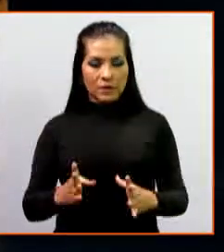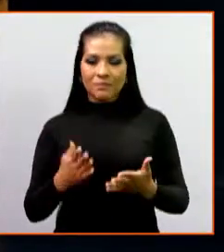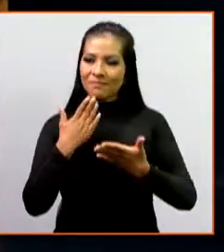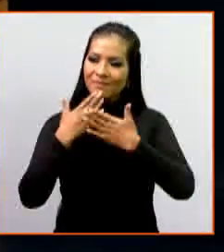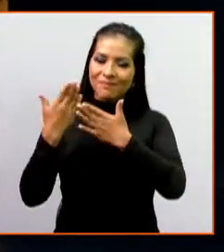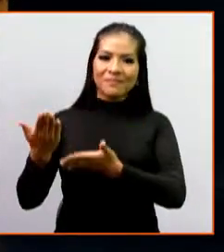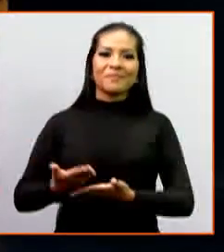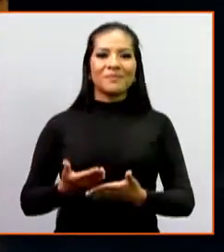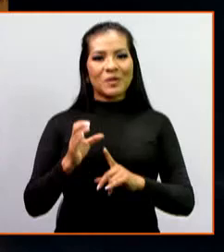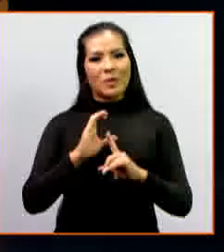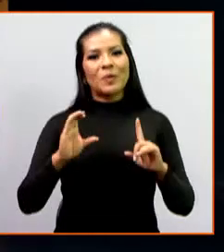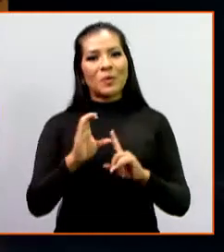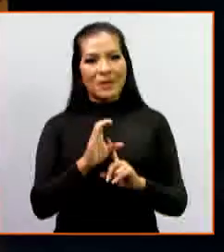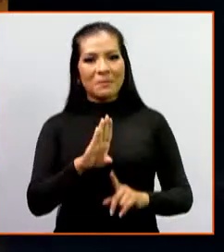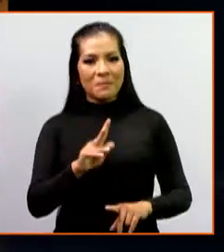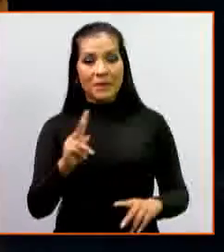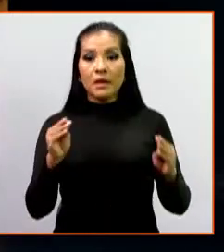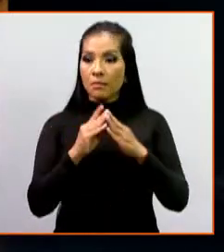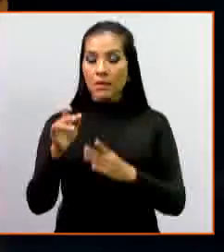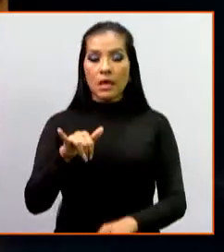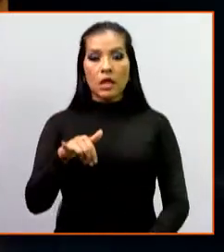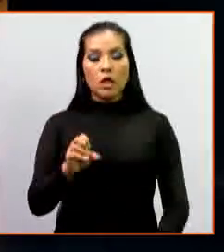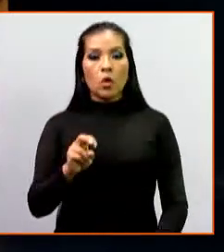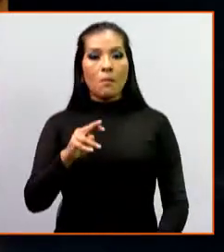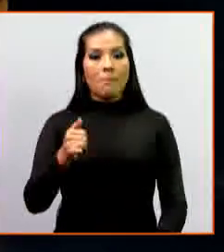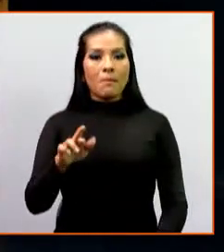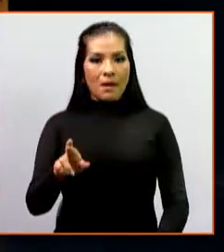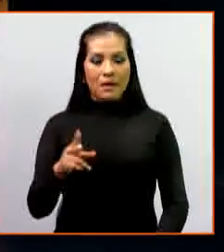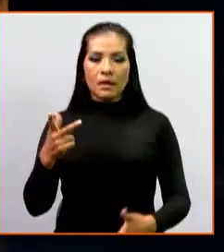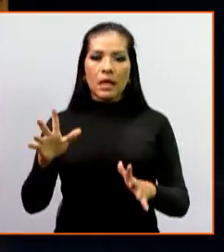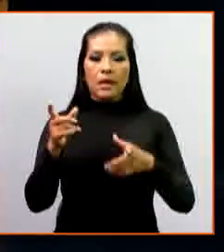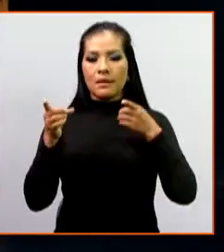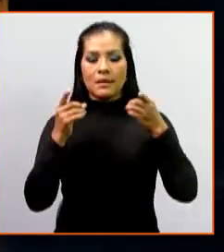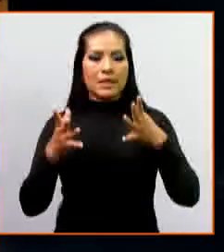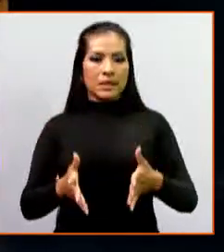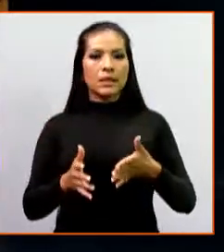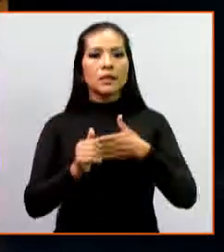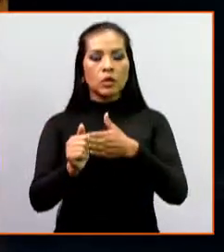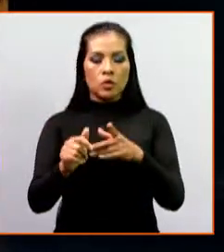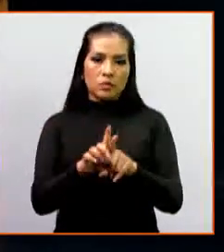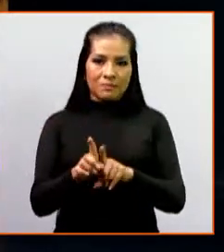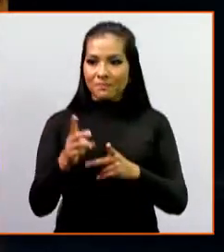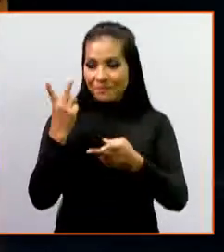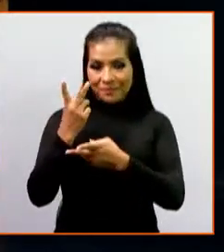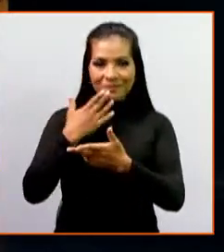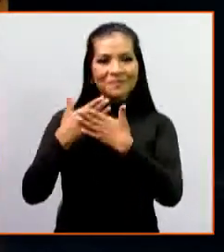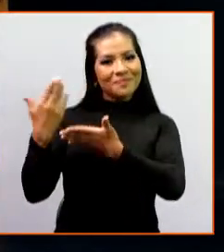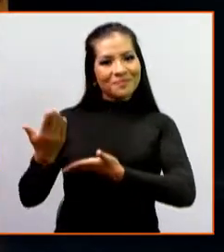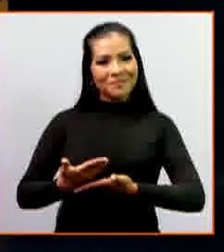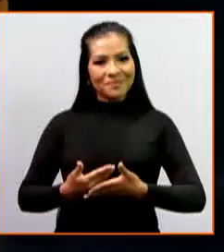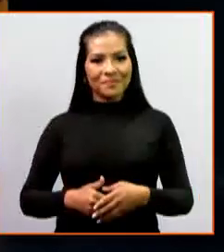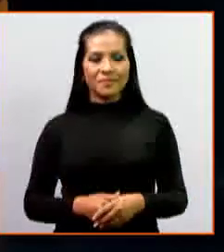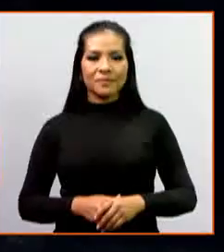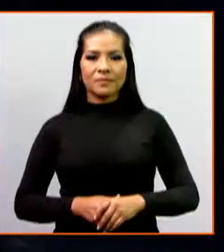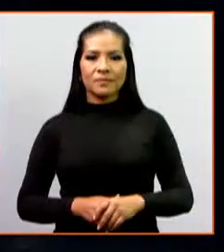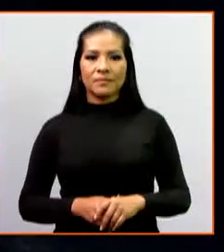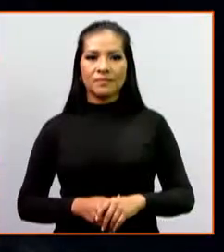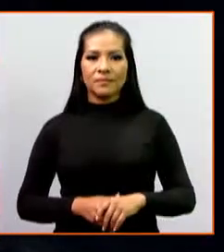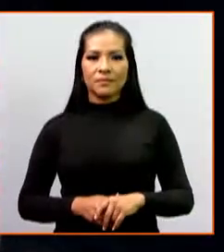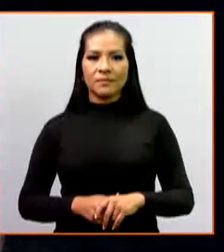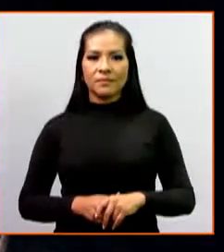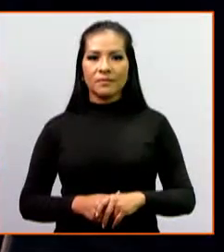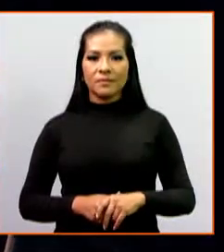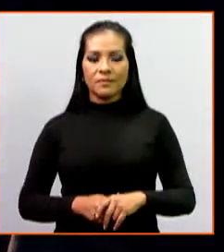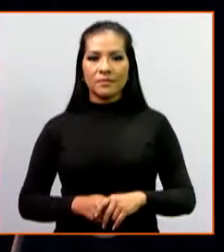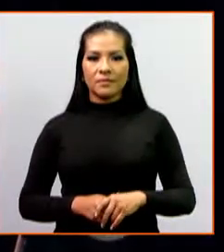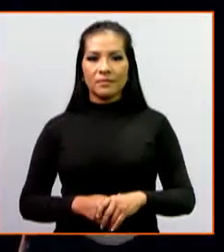Culturas de TV. Y también está Guiomar Arandia, directora de Arte Studio. Bienvenidas. Muchas gracias. Muchas gracias,